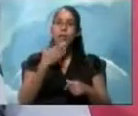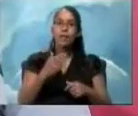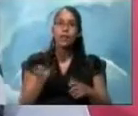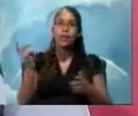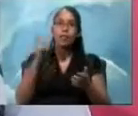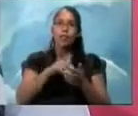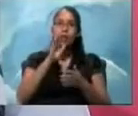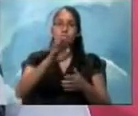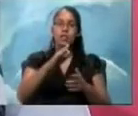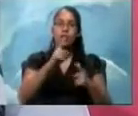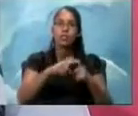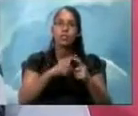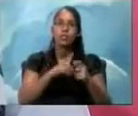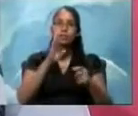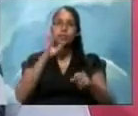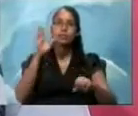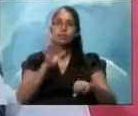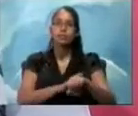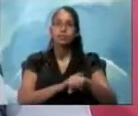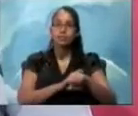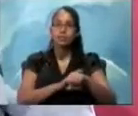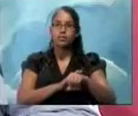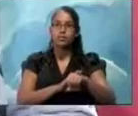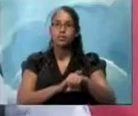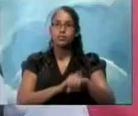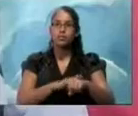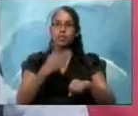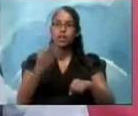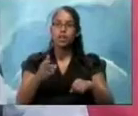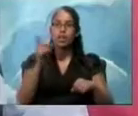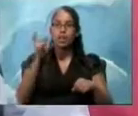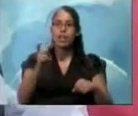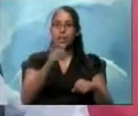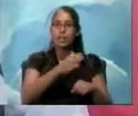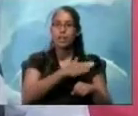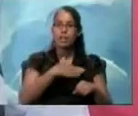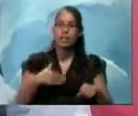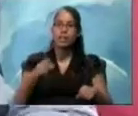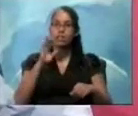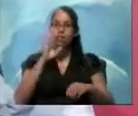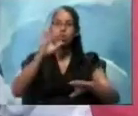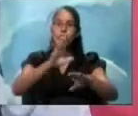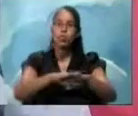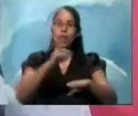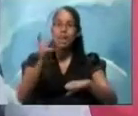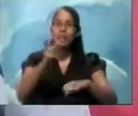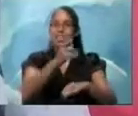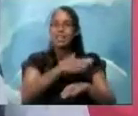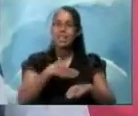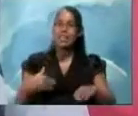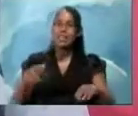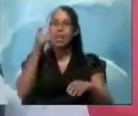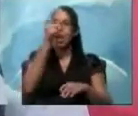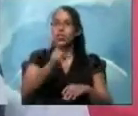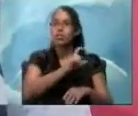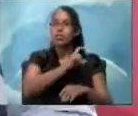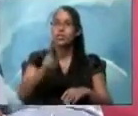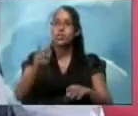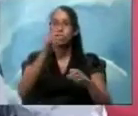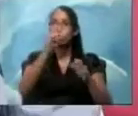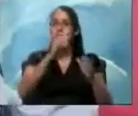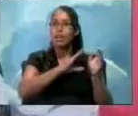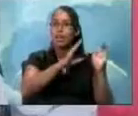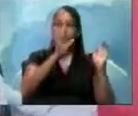así, se cumplió. Lo que la gente quería se cumplió, la gente quería en la crucificación de Cristo,